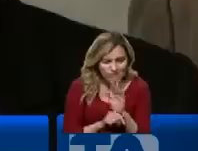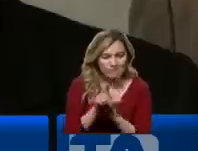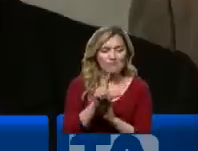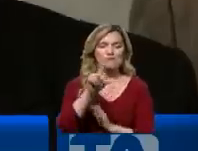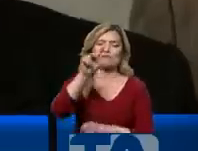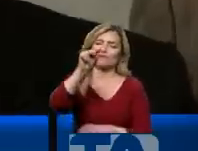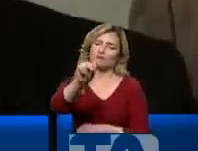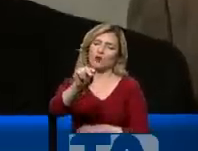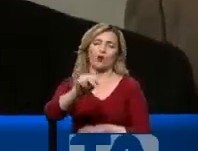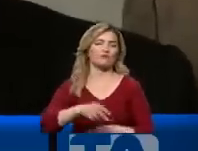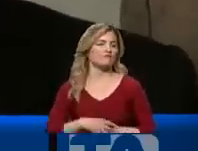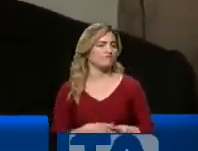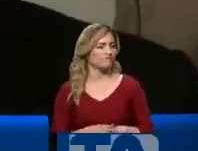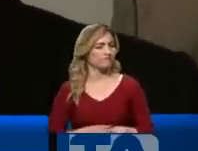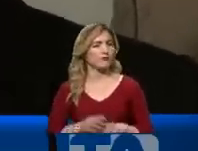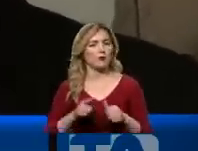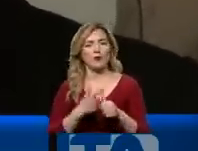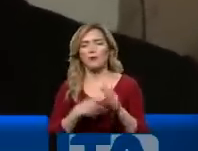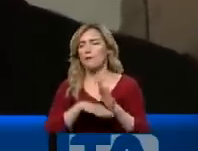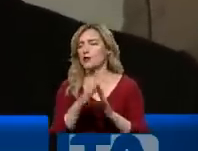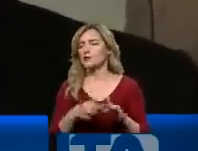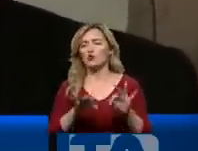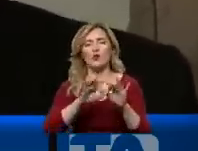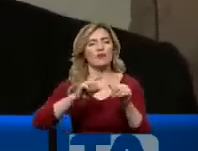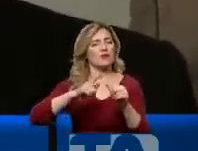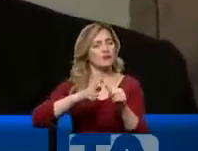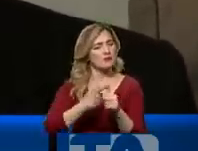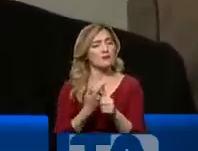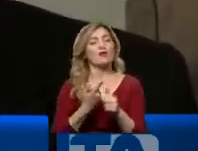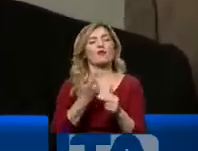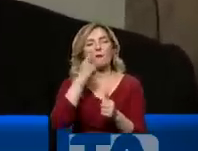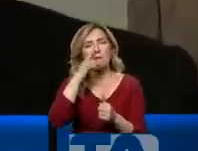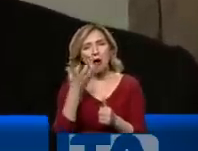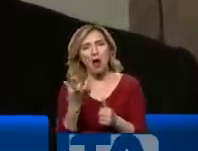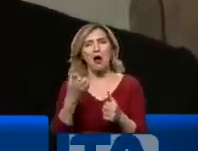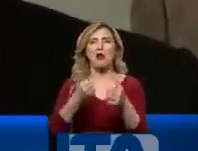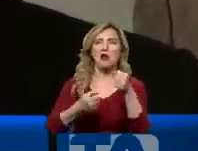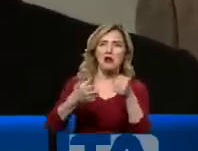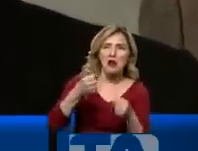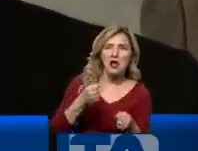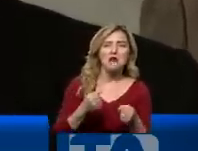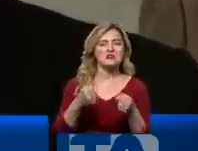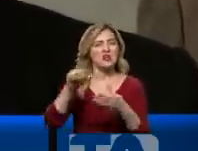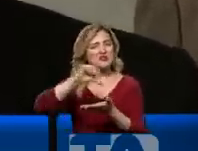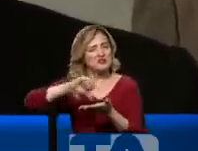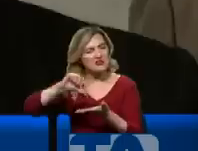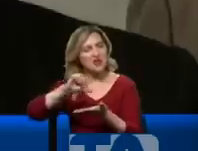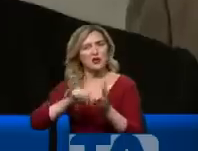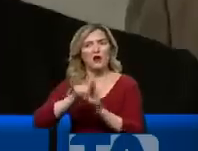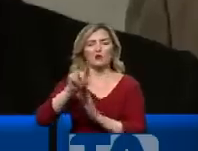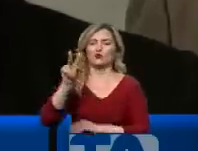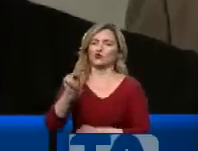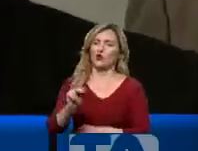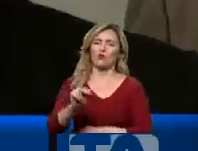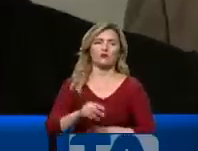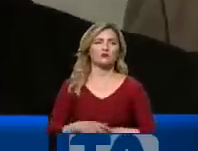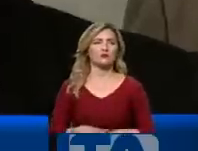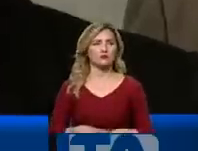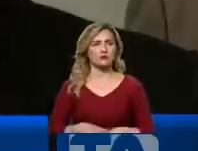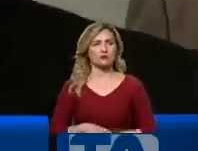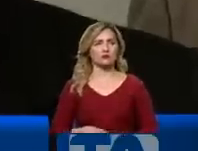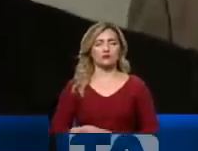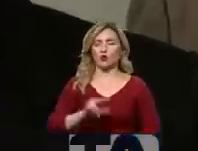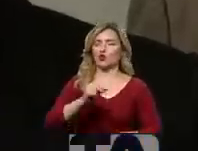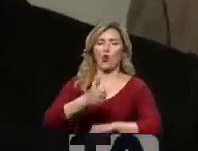especular con los productos, sobre todo con los de primera necesidad, vamos a empezar por ahí, y que no se convierta también en un pretexto para una subida que